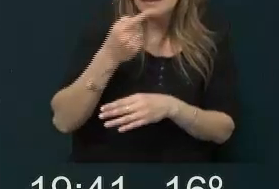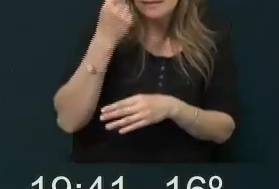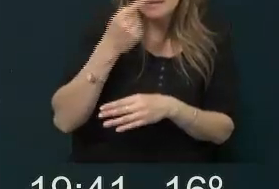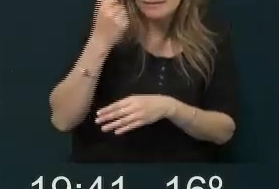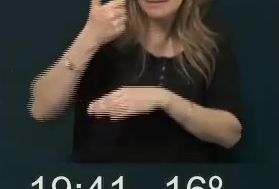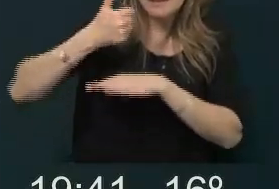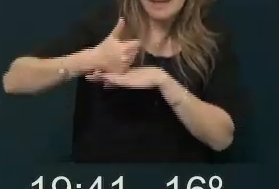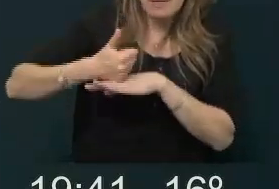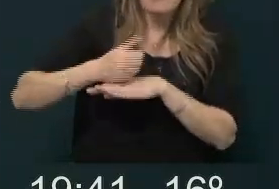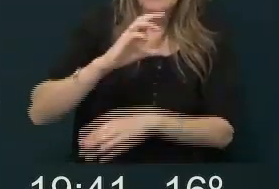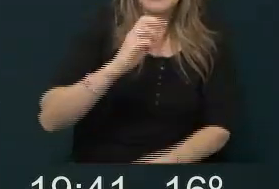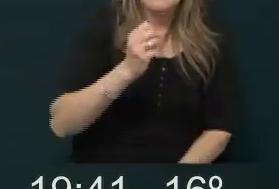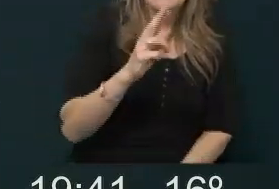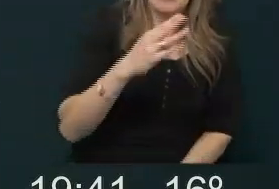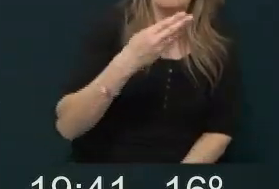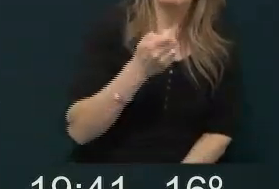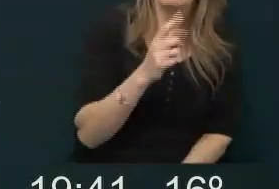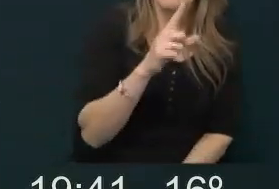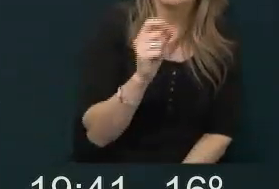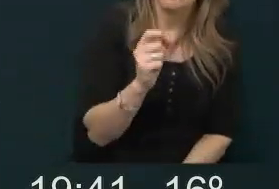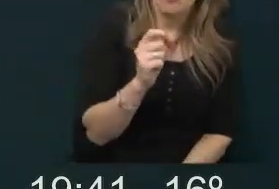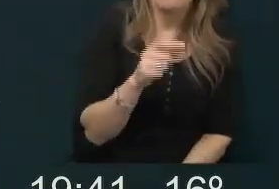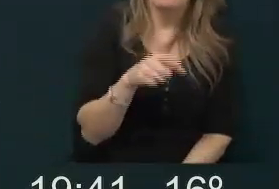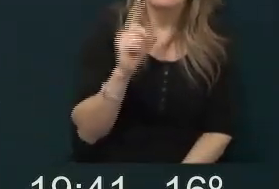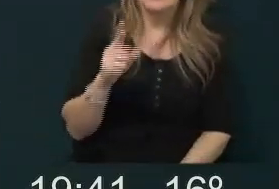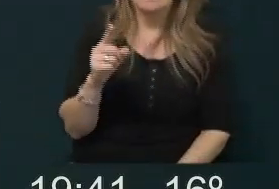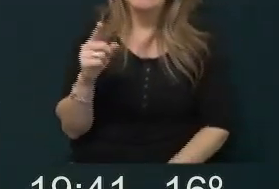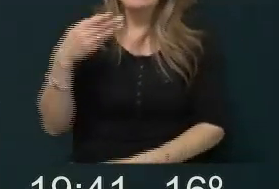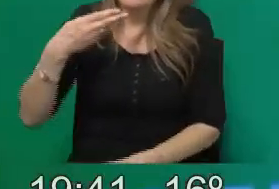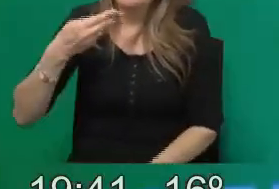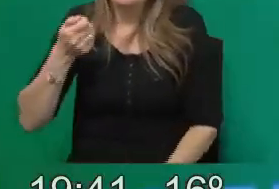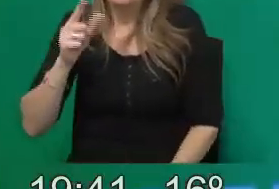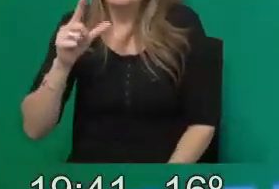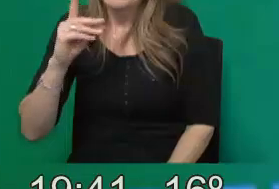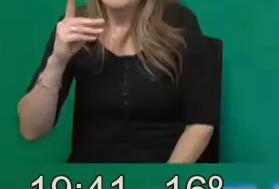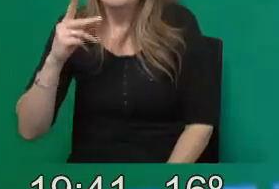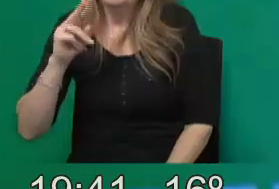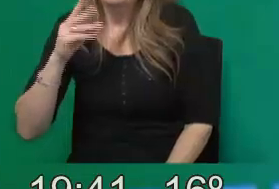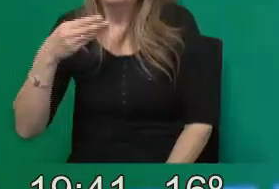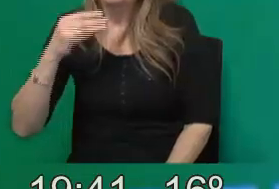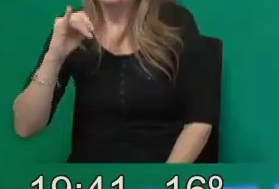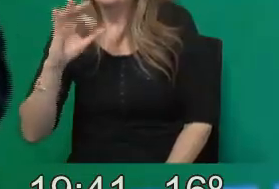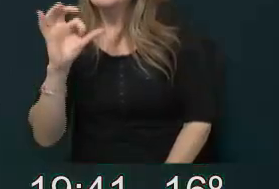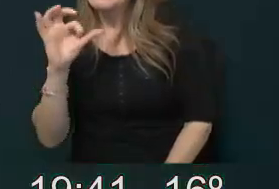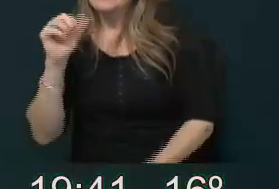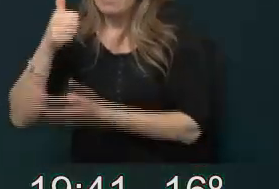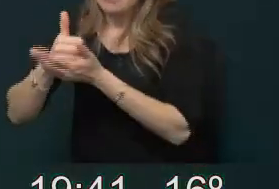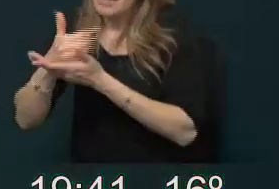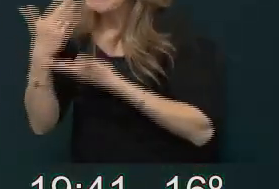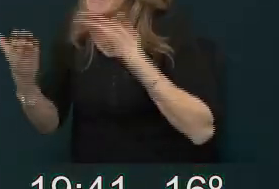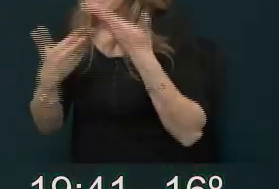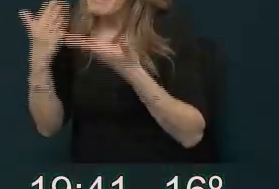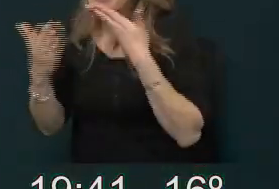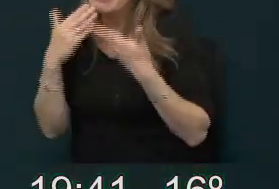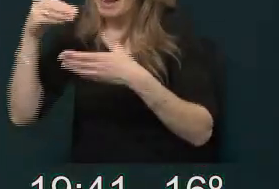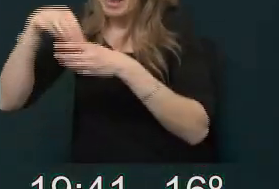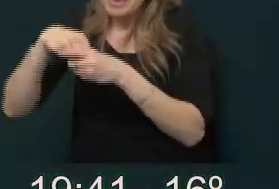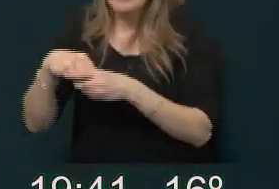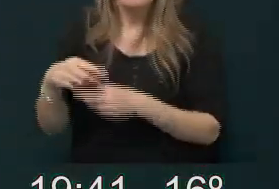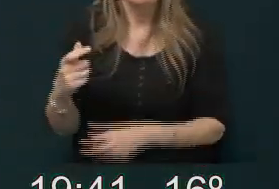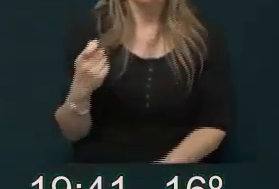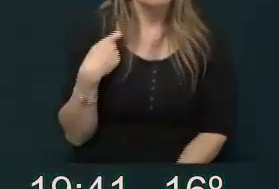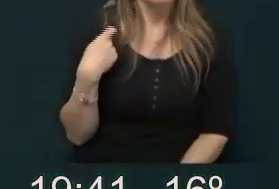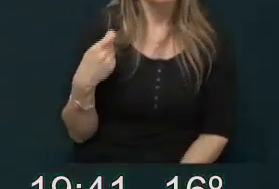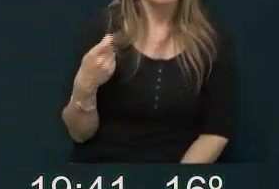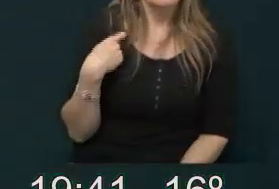Álvaro Carballo y además va a tener la participación musical de Alejandro Balbis. Esto es en Positos, ¿no? El lugar de la presentación. El Cultural Alfabeta, ahí está, en Positos, precioso